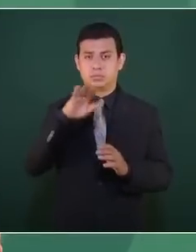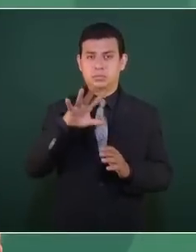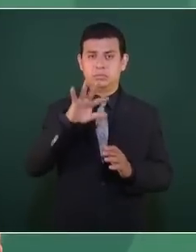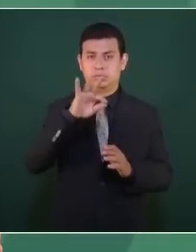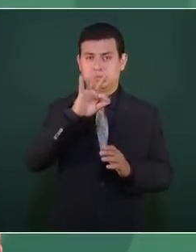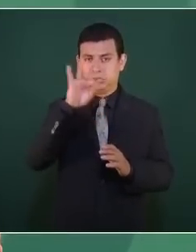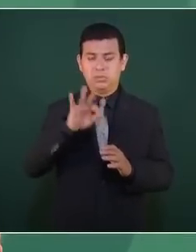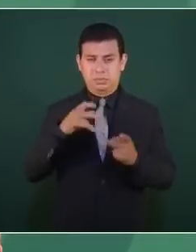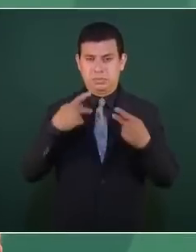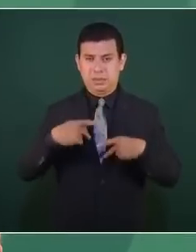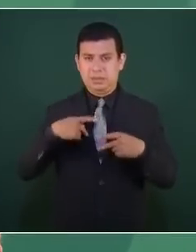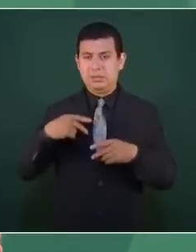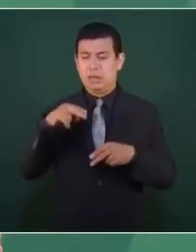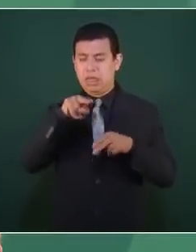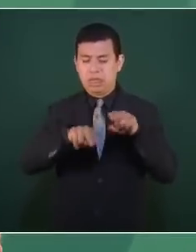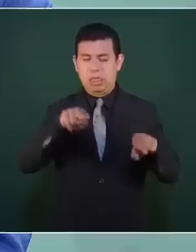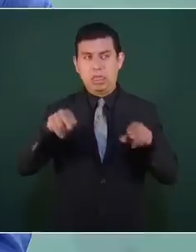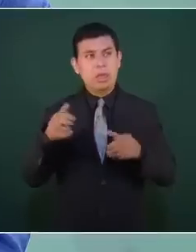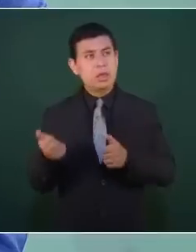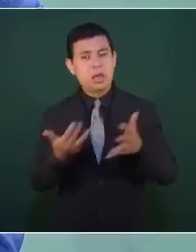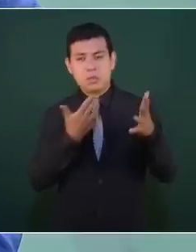95% de hospitalizados